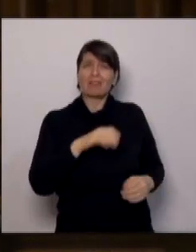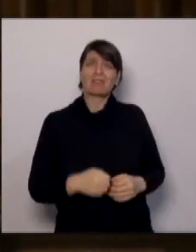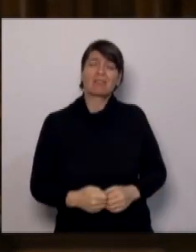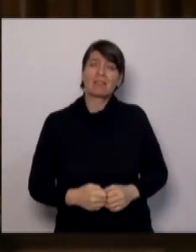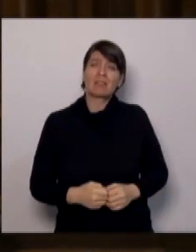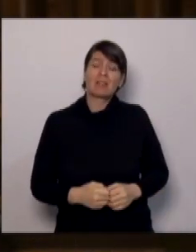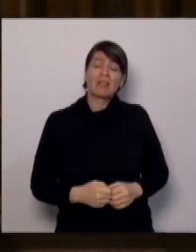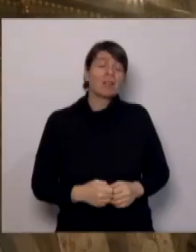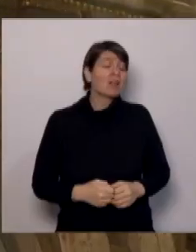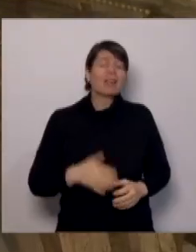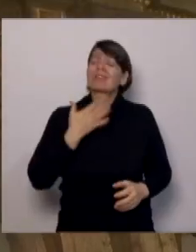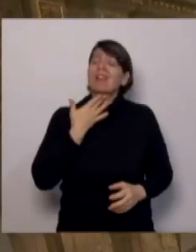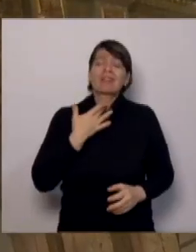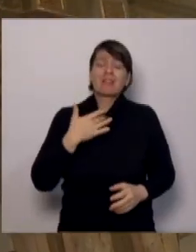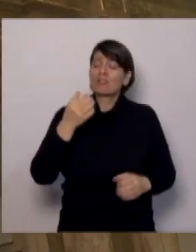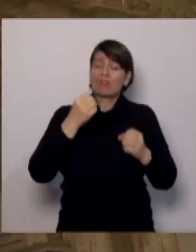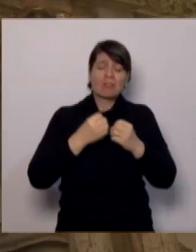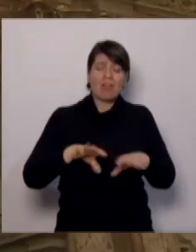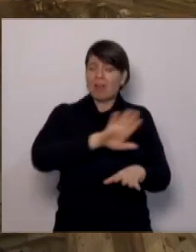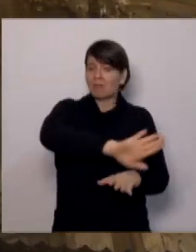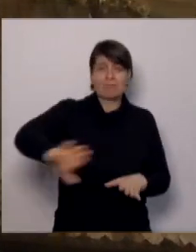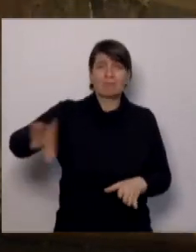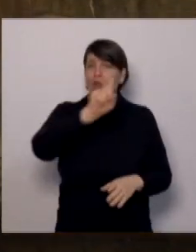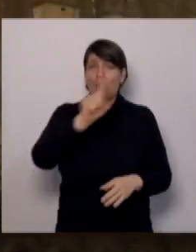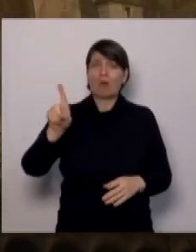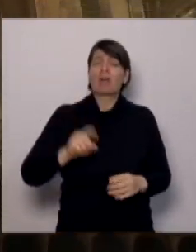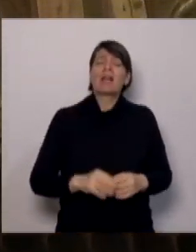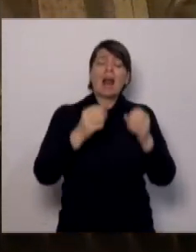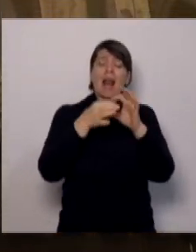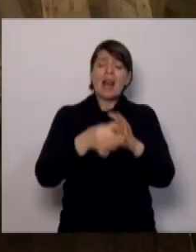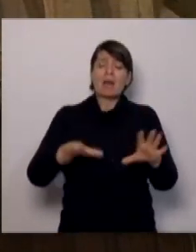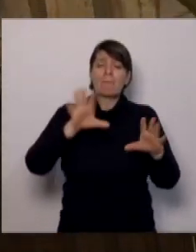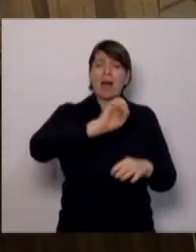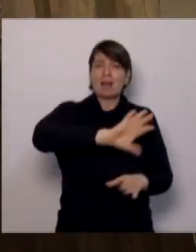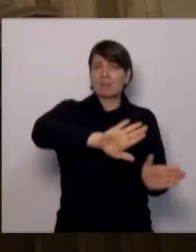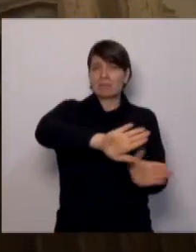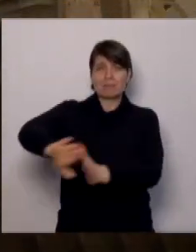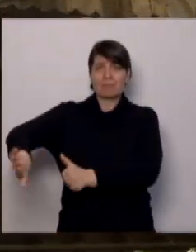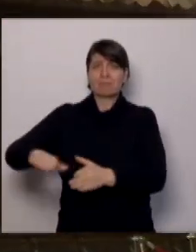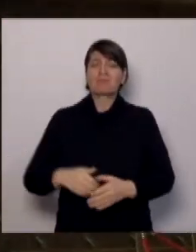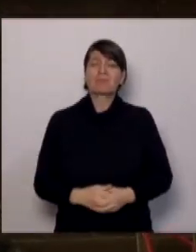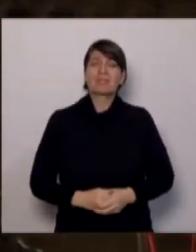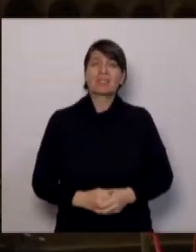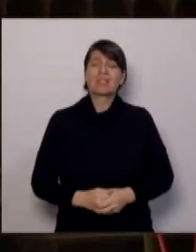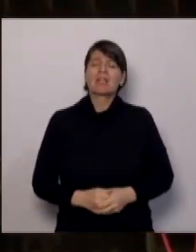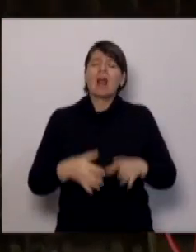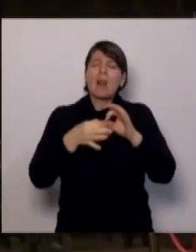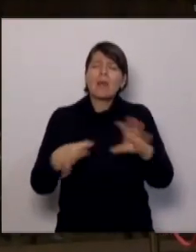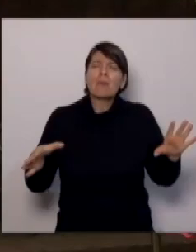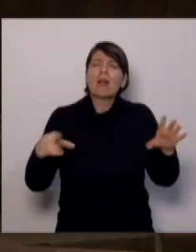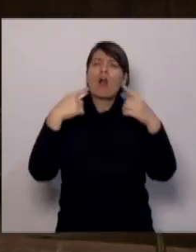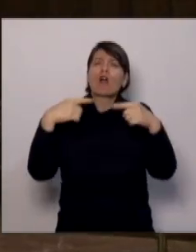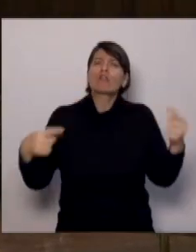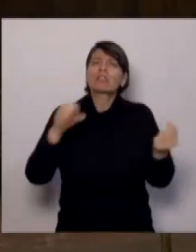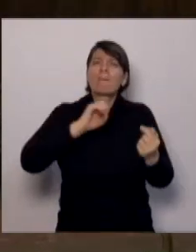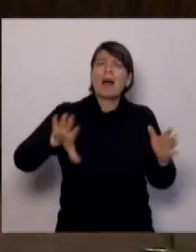ofenden, y no nos dejes caer en la tentación, y líbranos del mal. Líbranos de